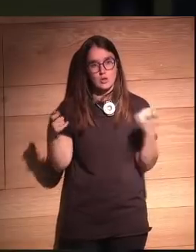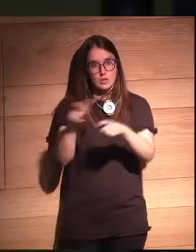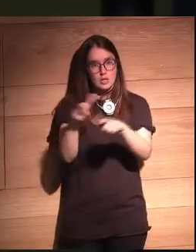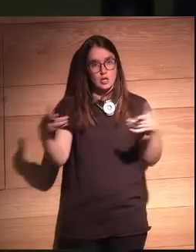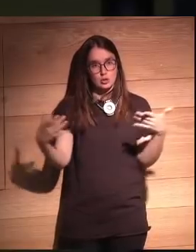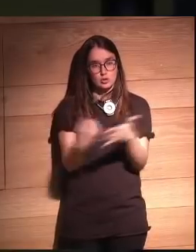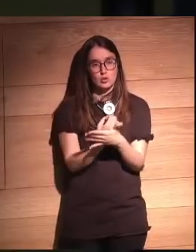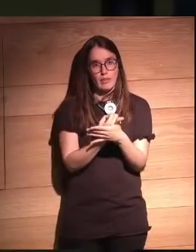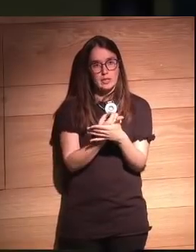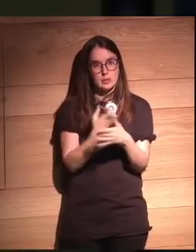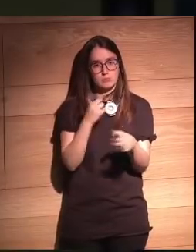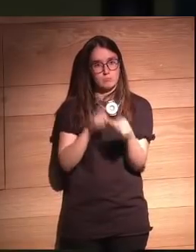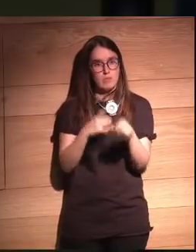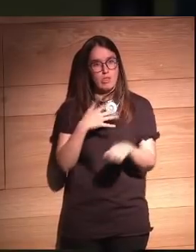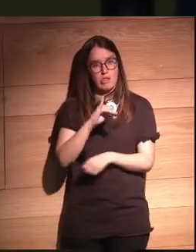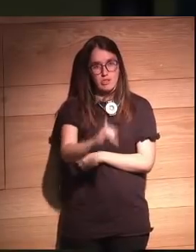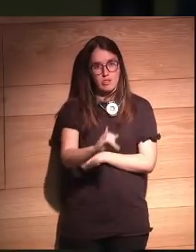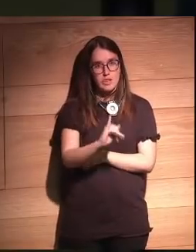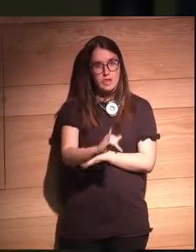mundo quepa.